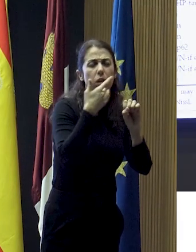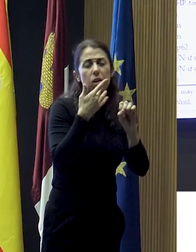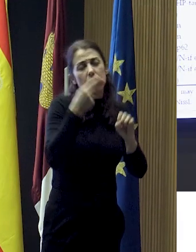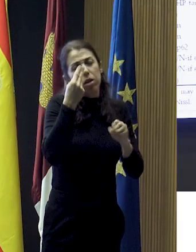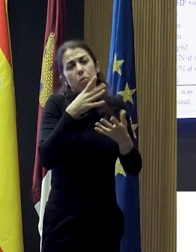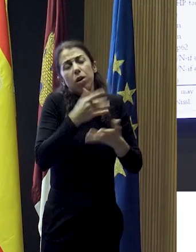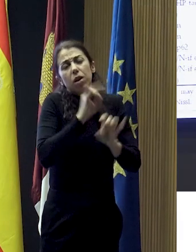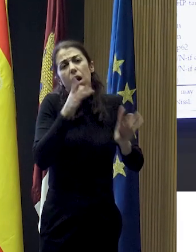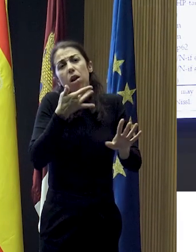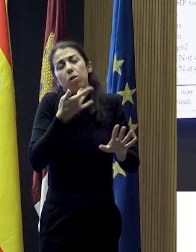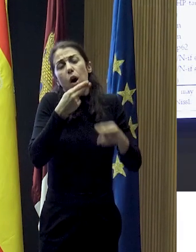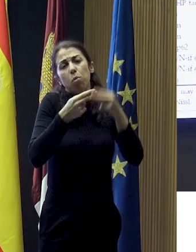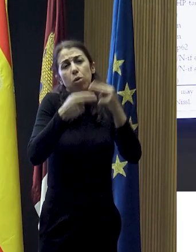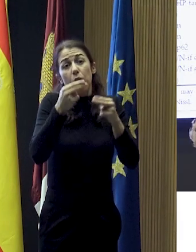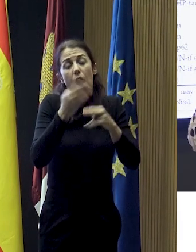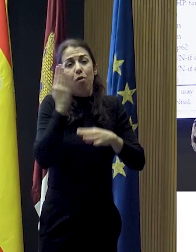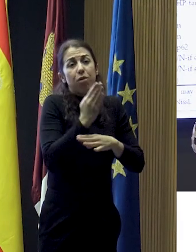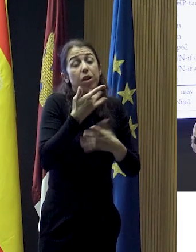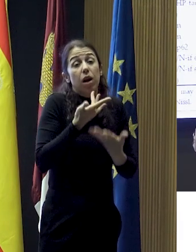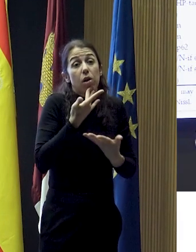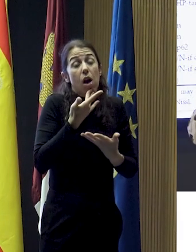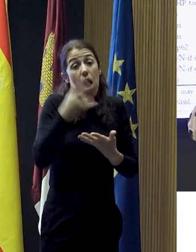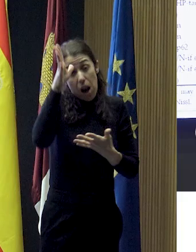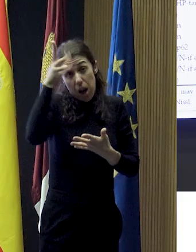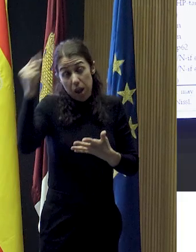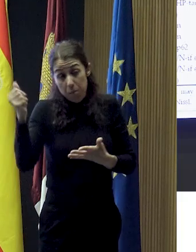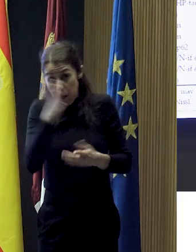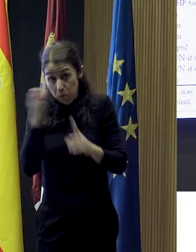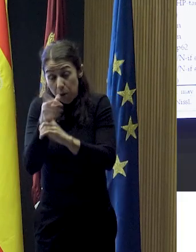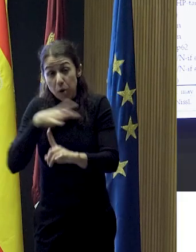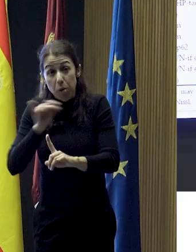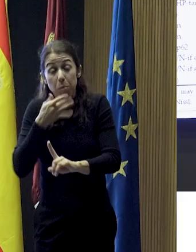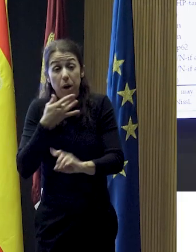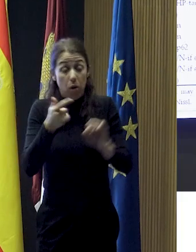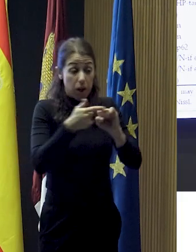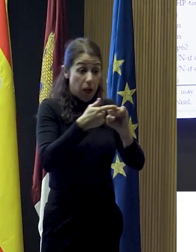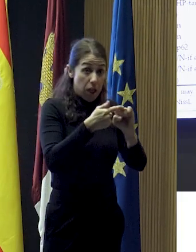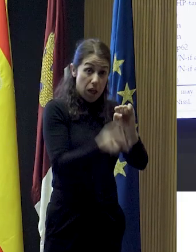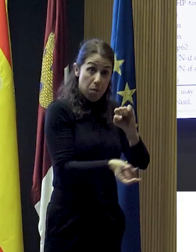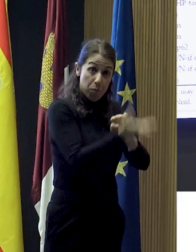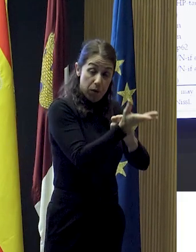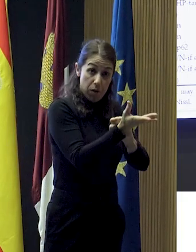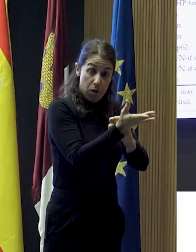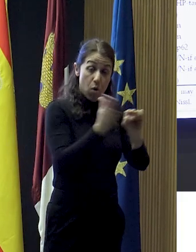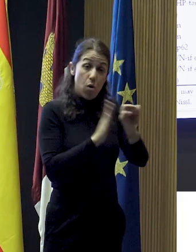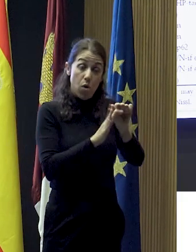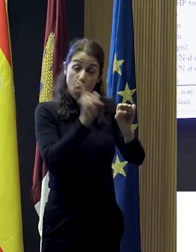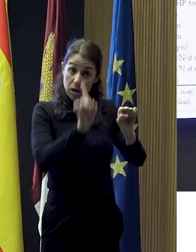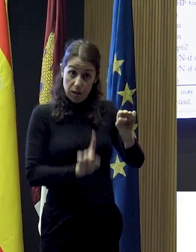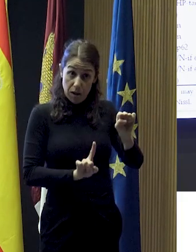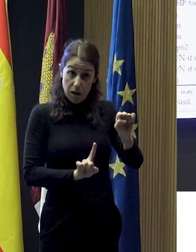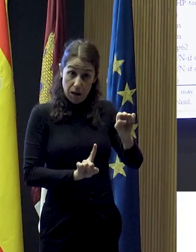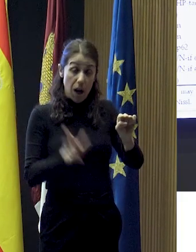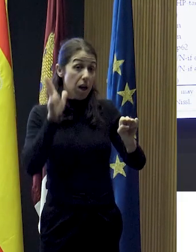claro, resulta que ahora tenemos una proteína aberrante que podemos encontrar en Alzheimer, pero que su inicio es en el lóbulo frontal, no en el lóbulo temporal, que es donde tenemos